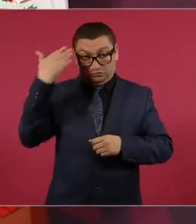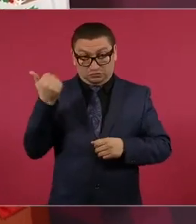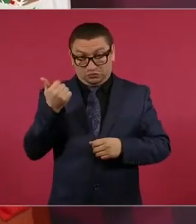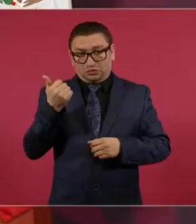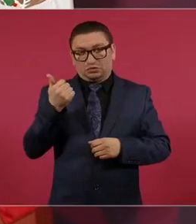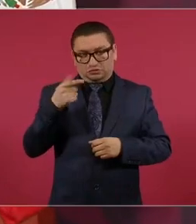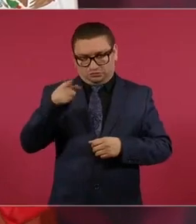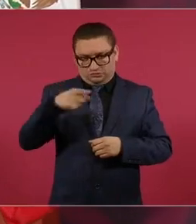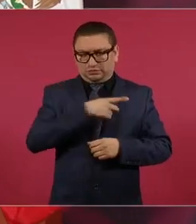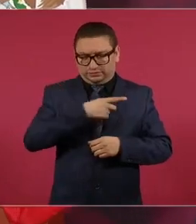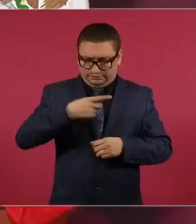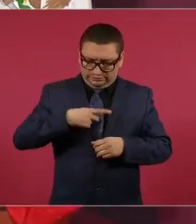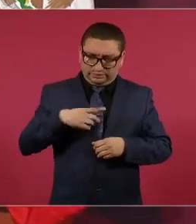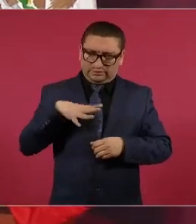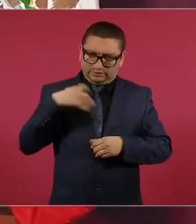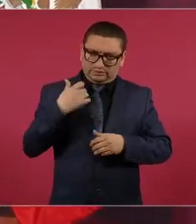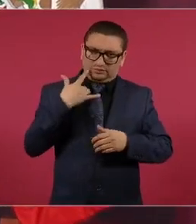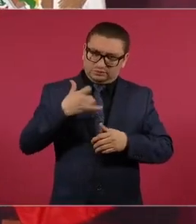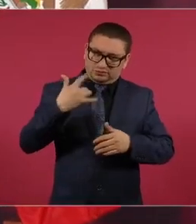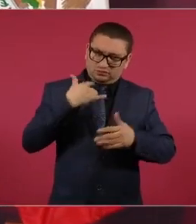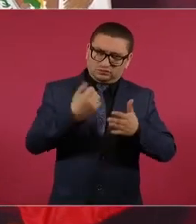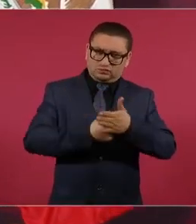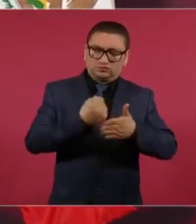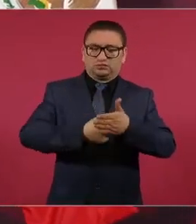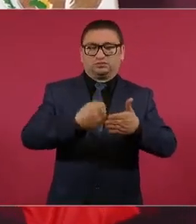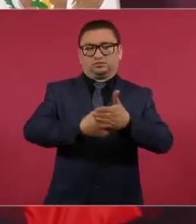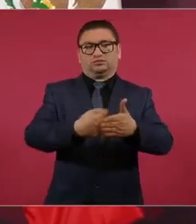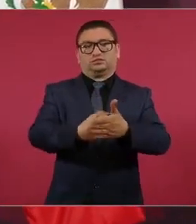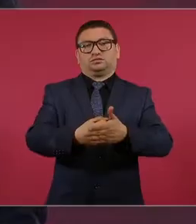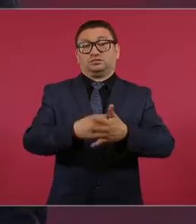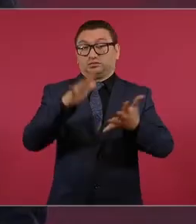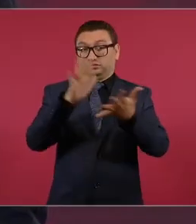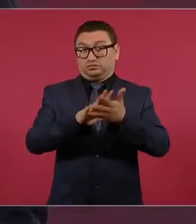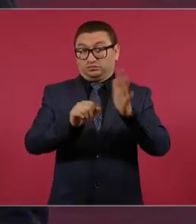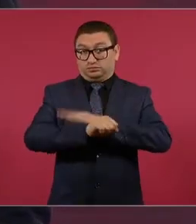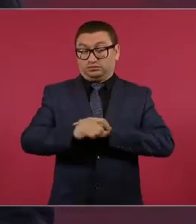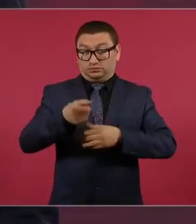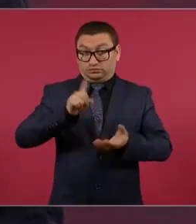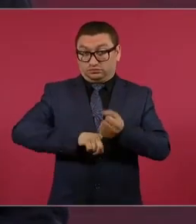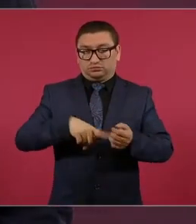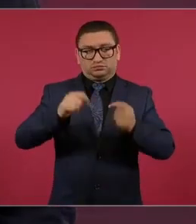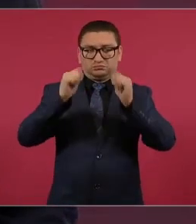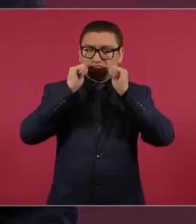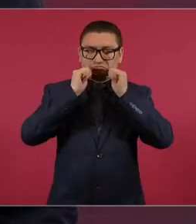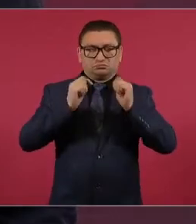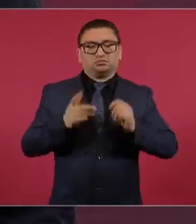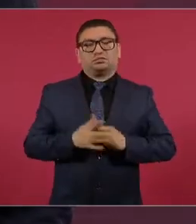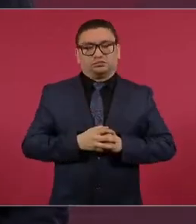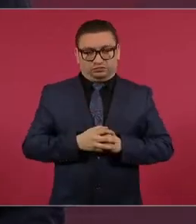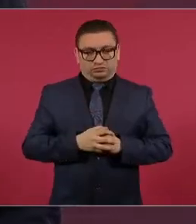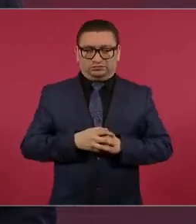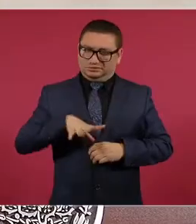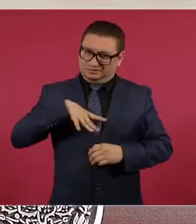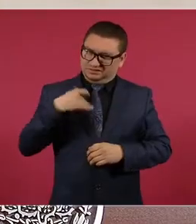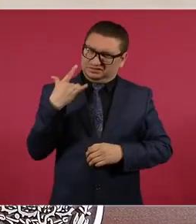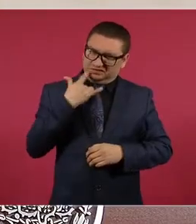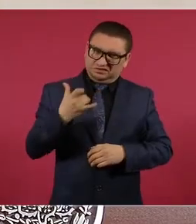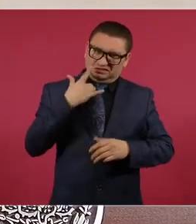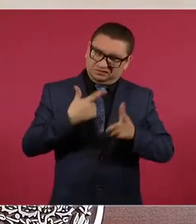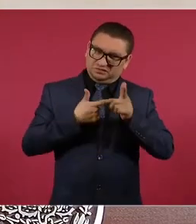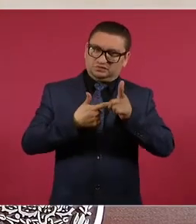tiene que pelear donde esté aún en la cárcel y no